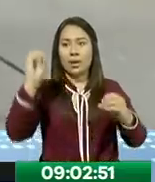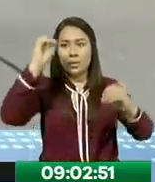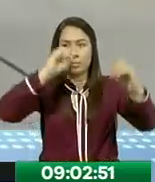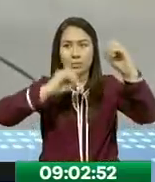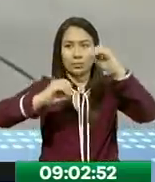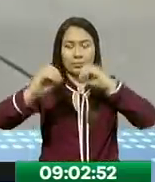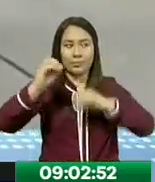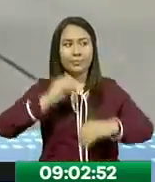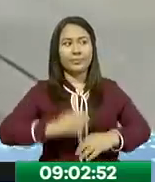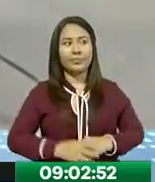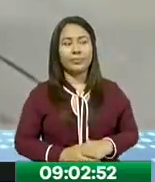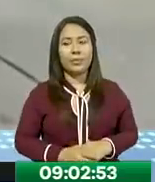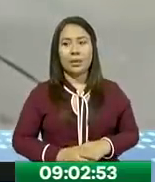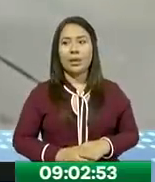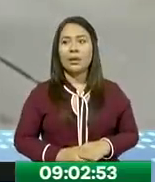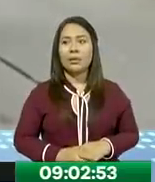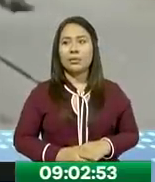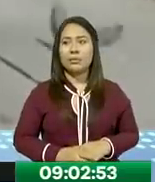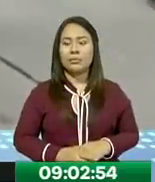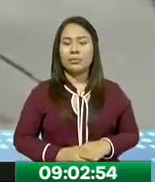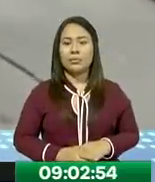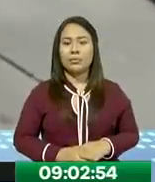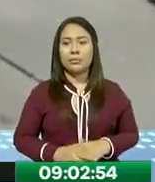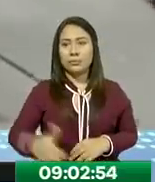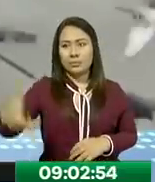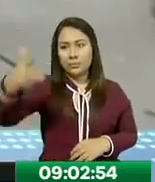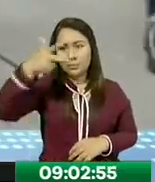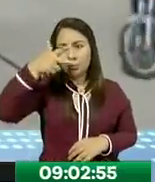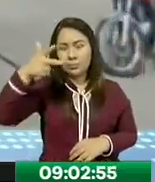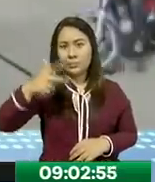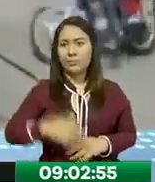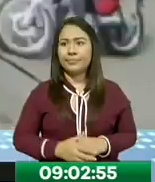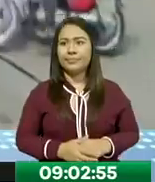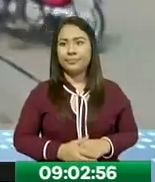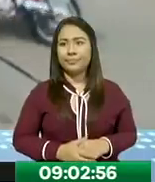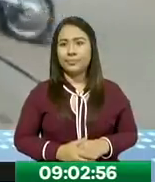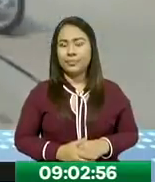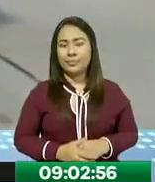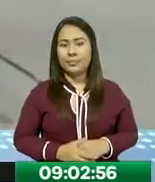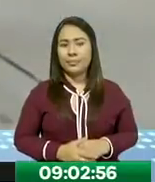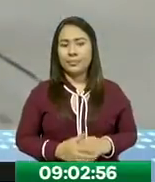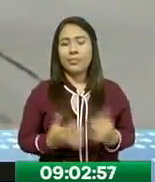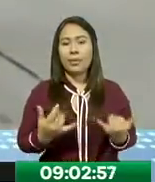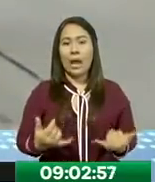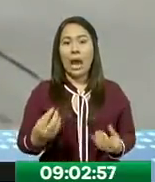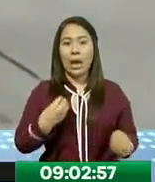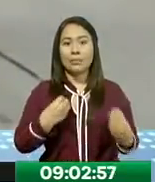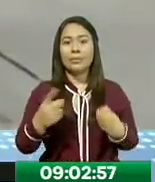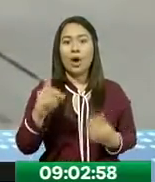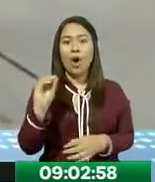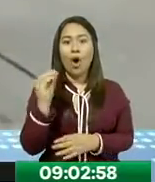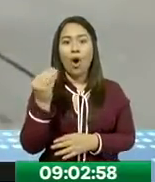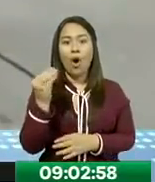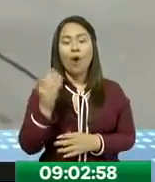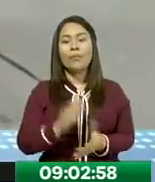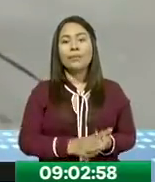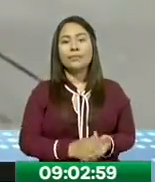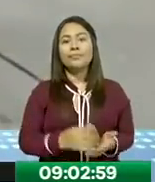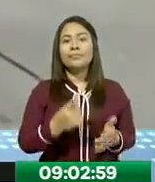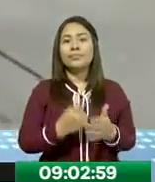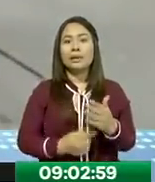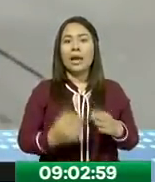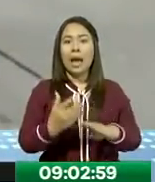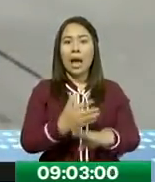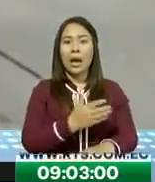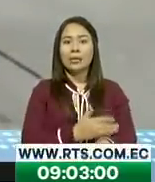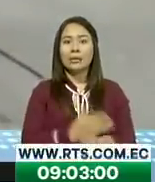analiza a través de las imágenes que pudimos captar. Una de ellas, precisamente la joven que se animó o que